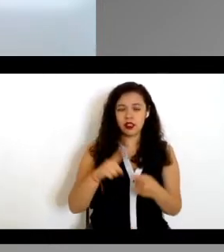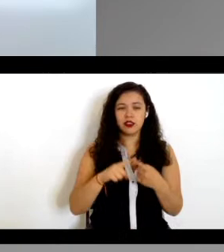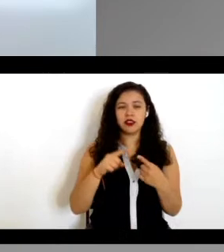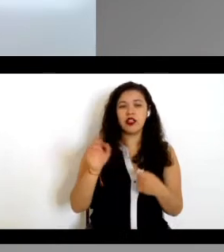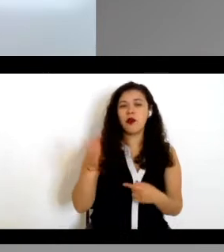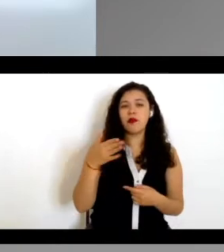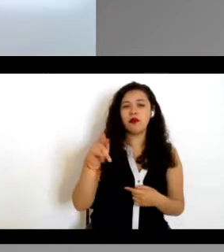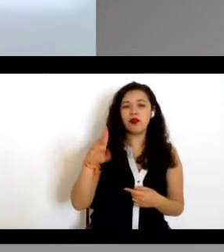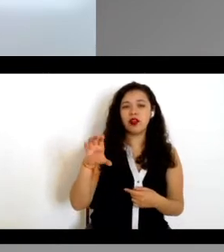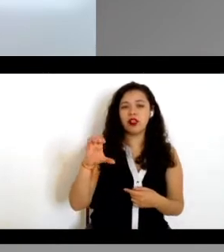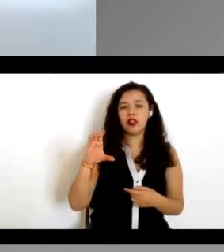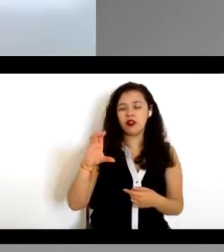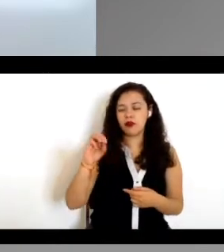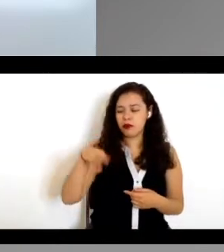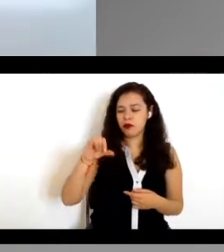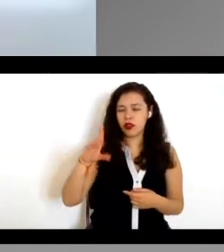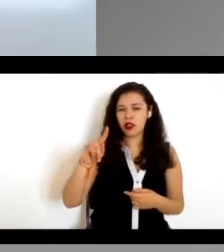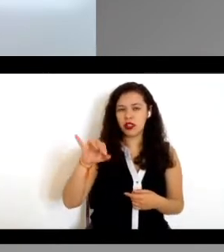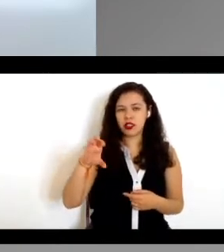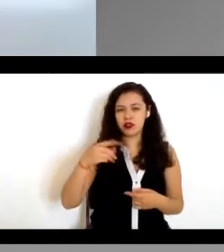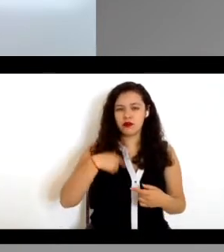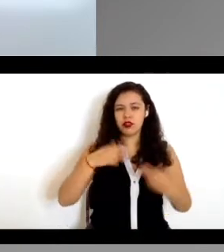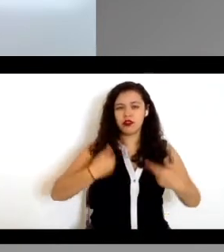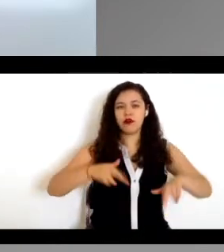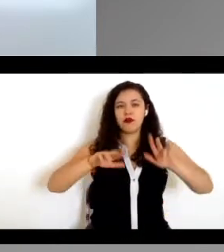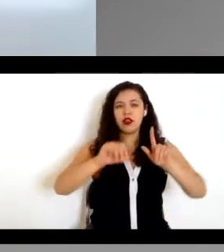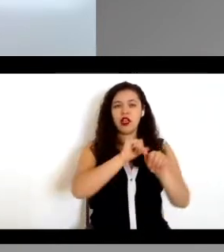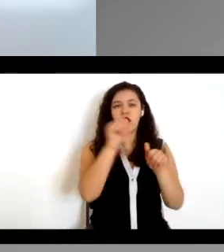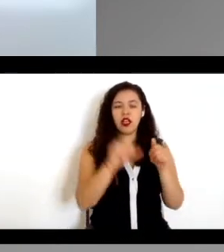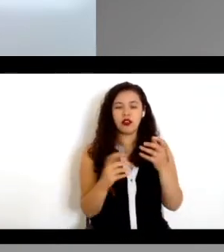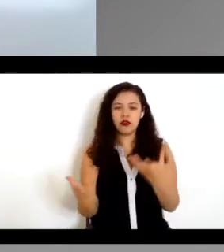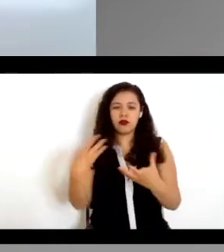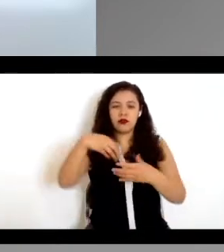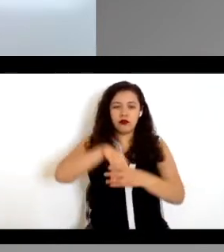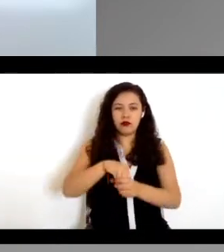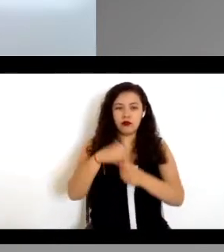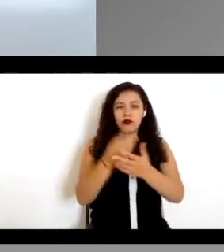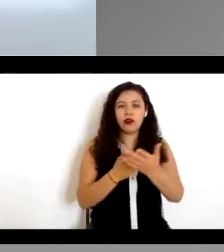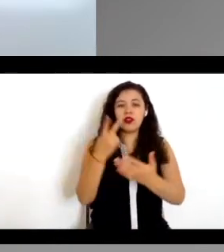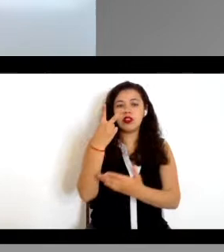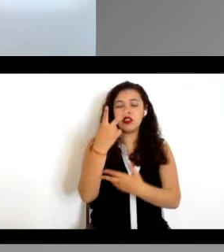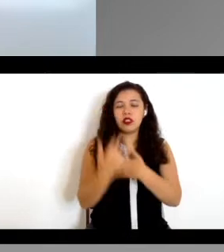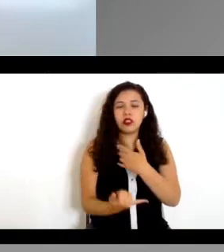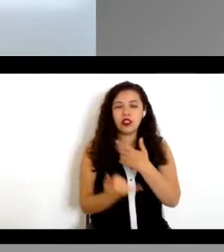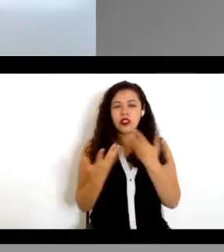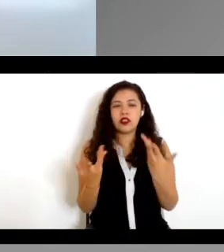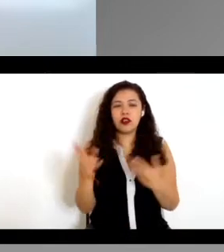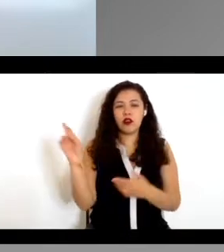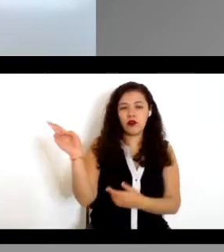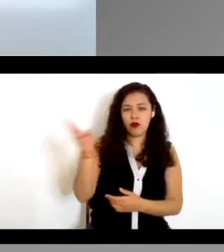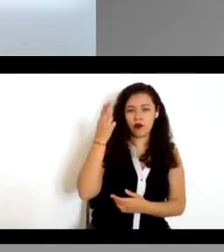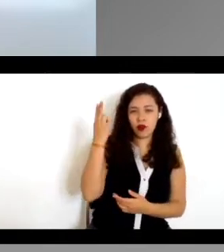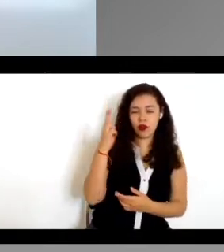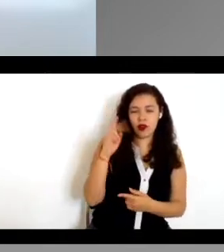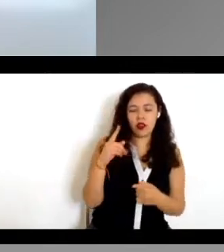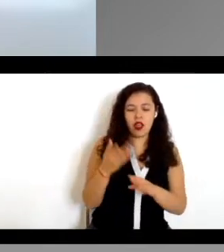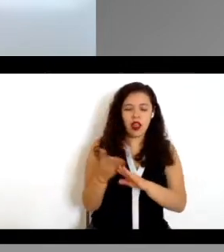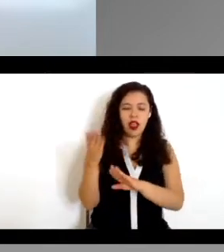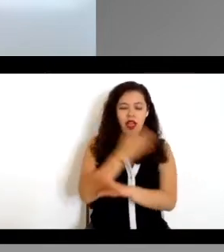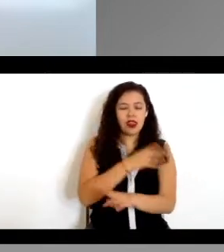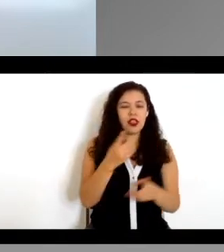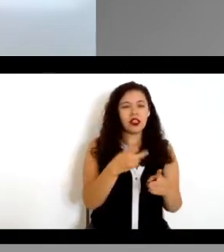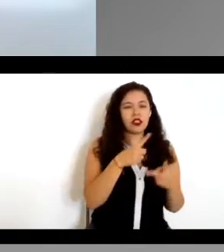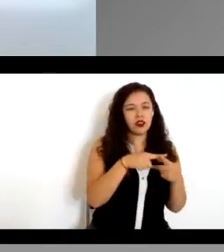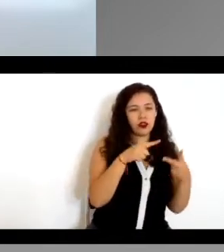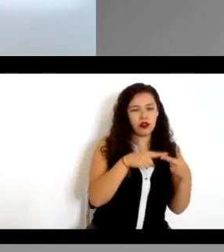Arte Incluyente, un proyecto universitario que nace de otra iniciativa que tuvo dos décadas de vinculación y